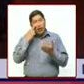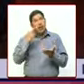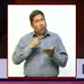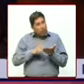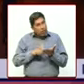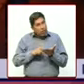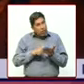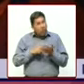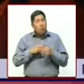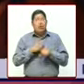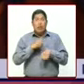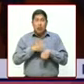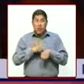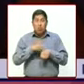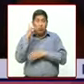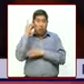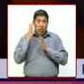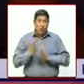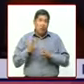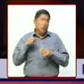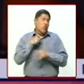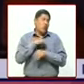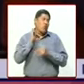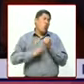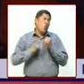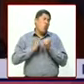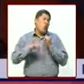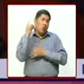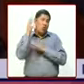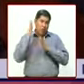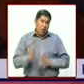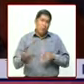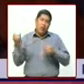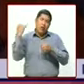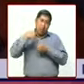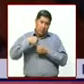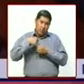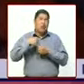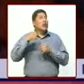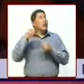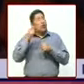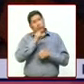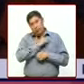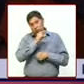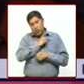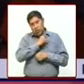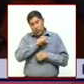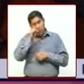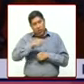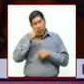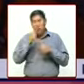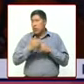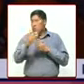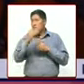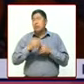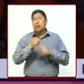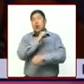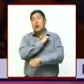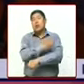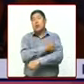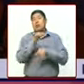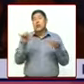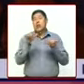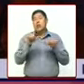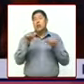reconocerlo, hasta por hora boliviana, nosotros, o porque siempre al último momento los bolivianos venimos a empadronarnos. Hay que hacer conciencia, yo creo que tiene que partir tanto las autoridades